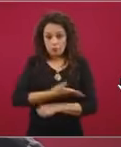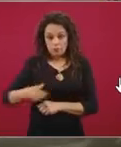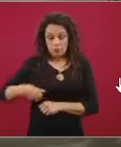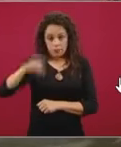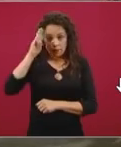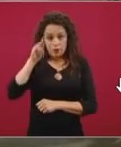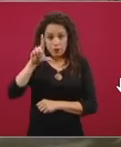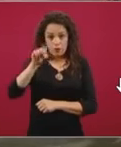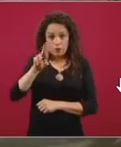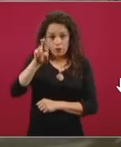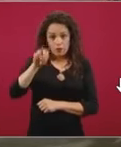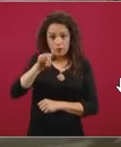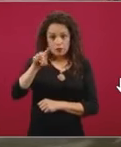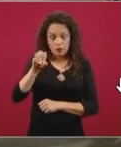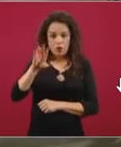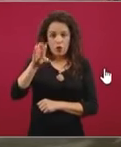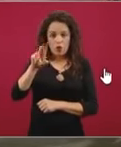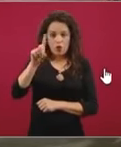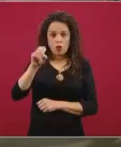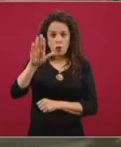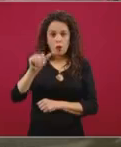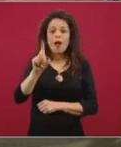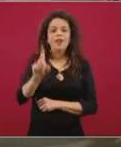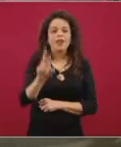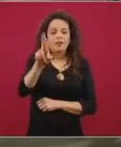maestro Lorenzo Córdoba, el doctor Lorenzo Córdoba,